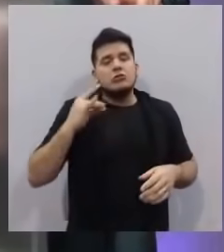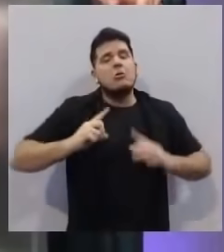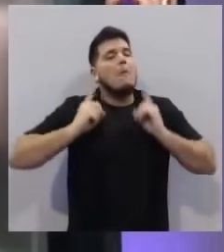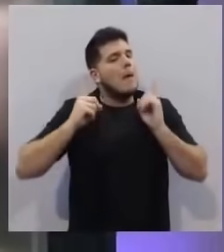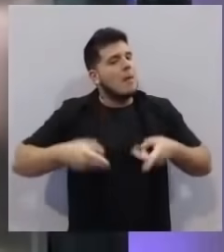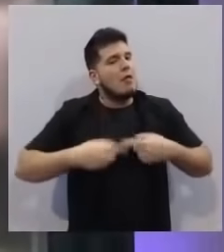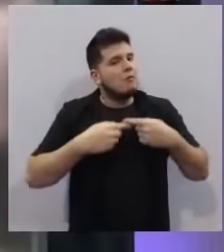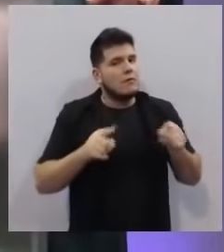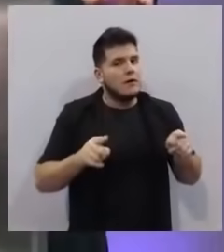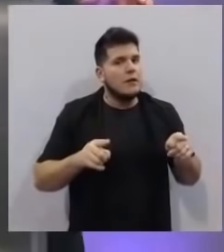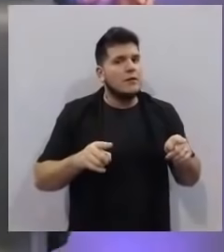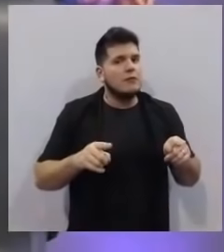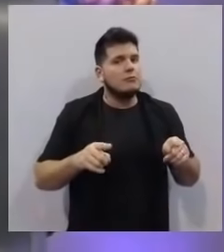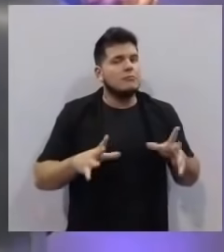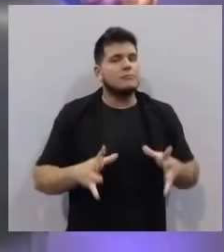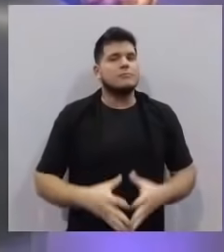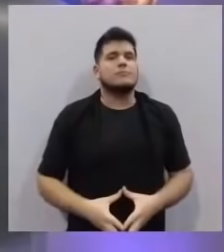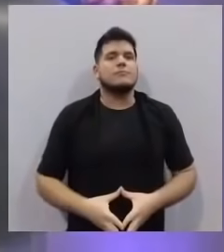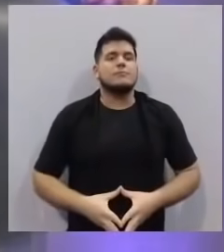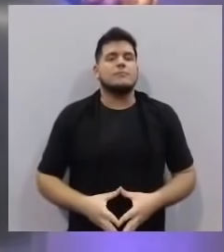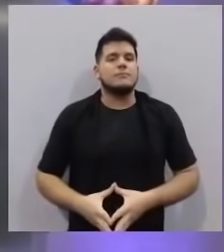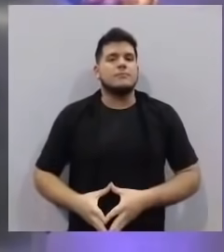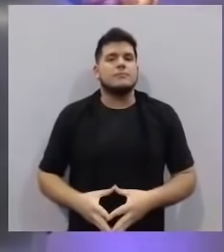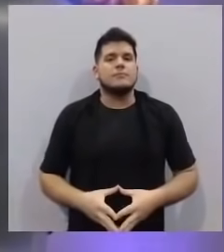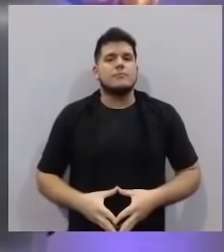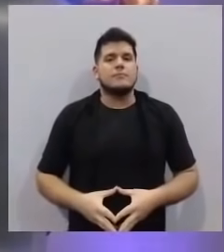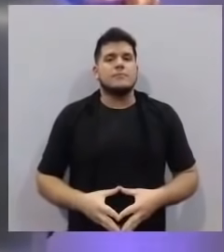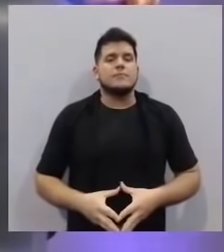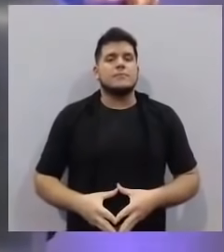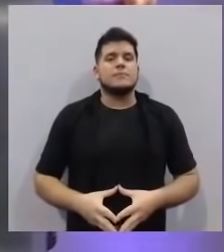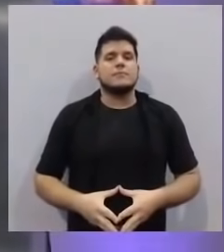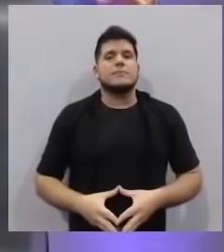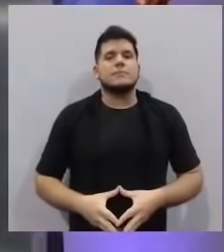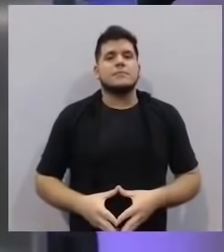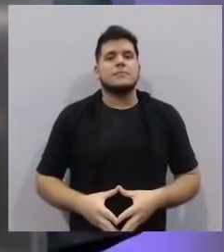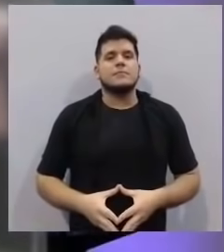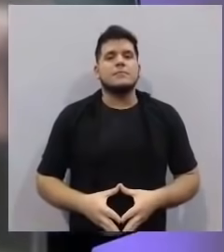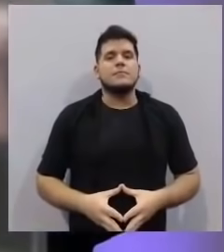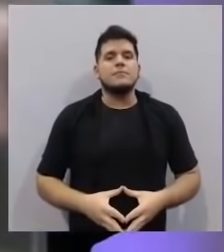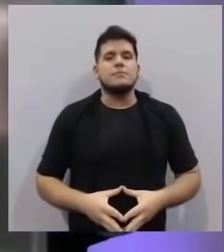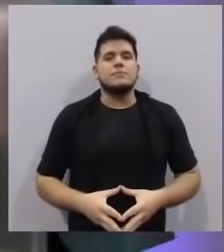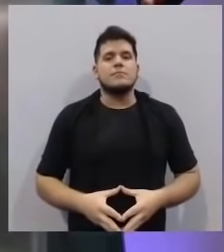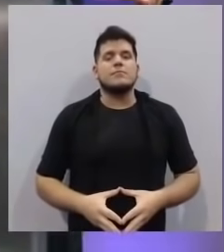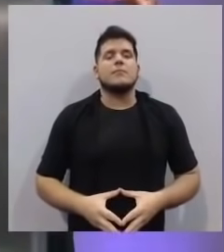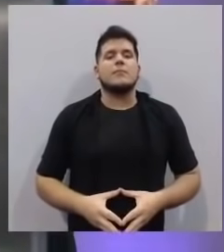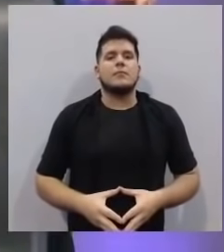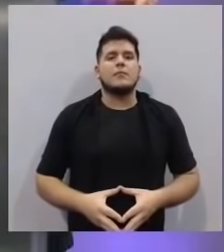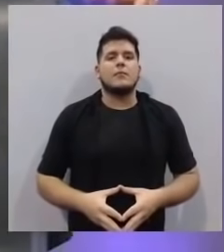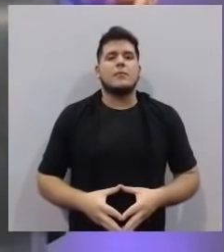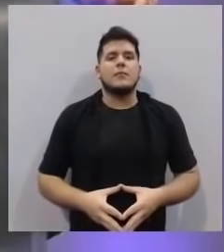el hijo menor dijo a su padre abre un diálogo con su padre